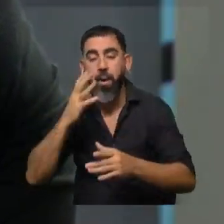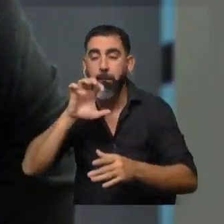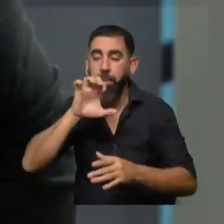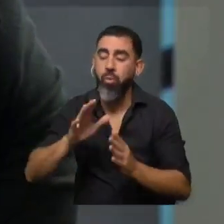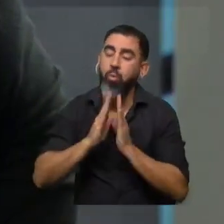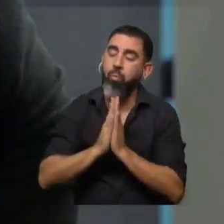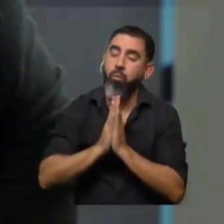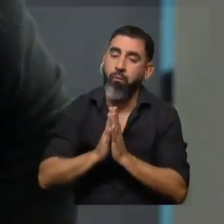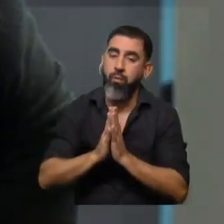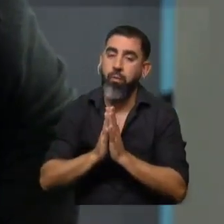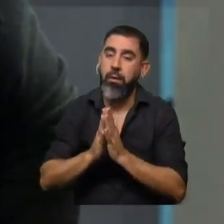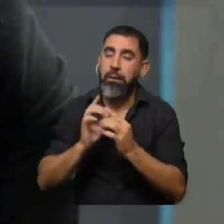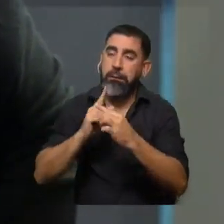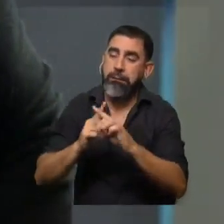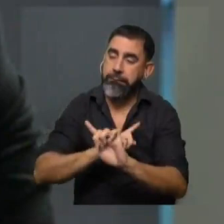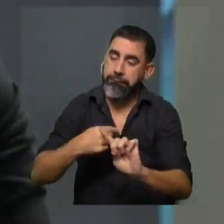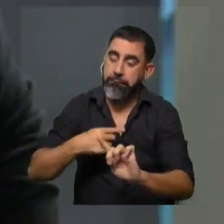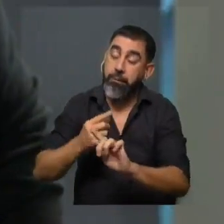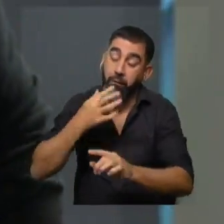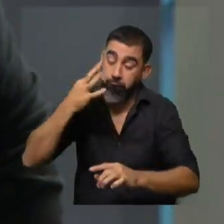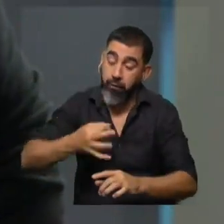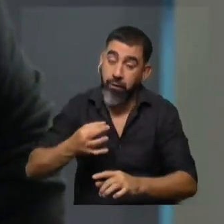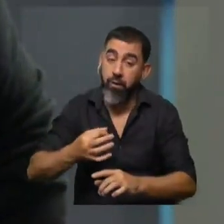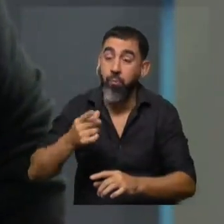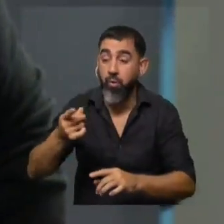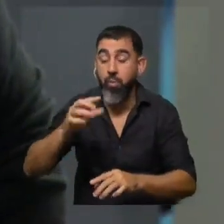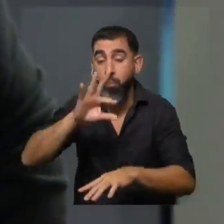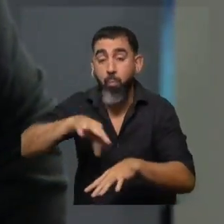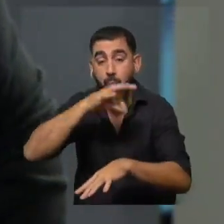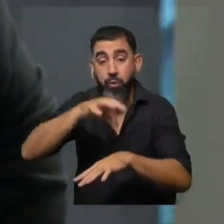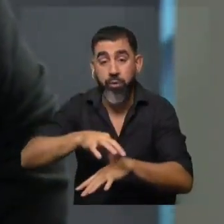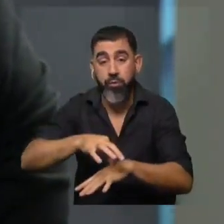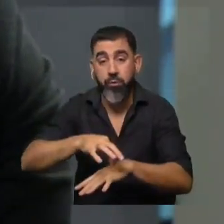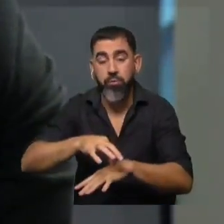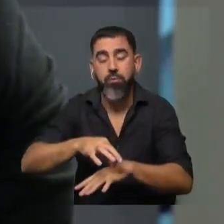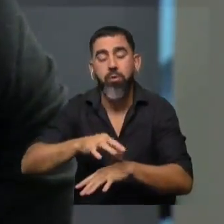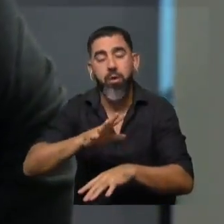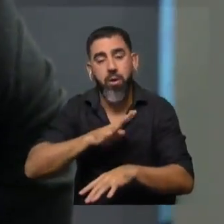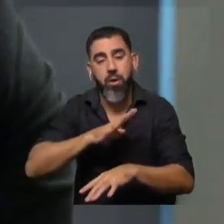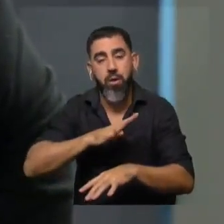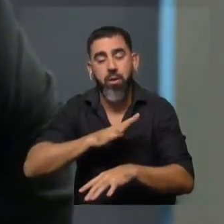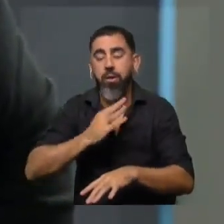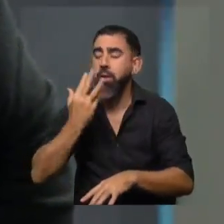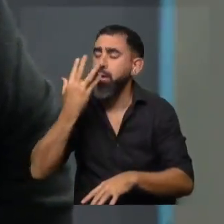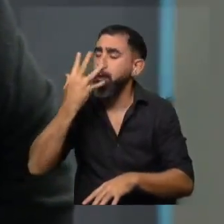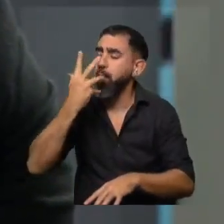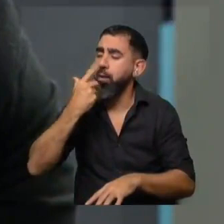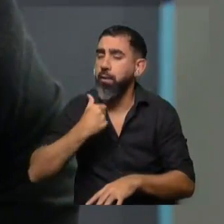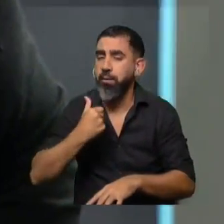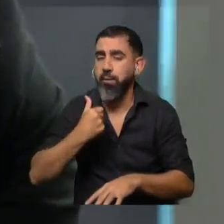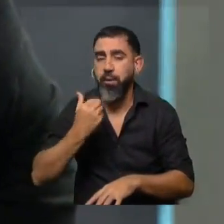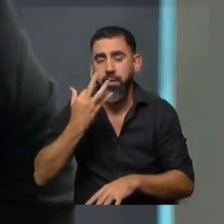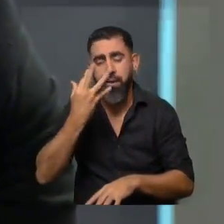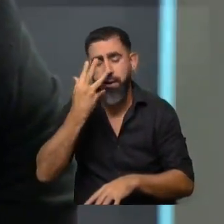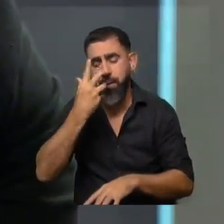favor, no me crucifiquen, pero es la verdad. Porque el flebótomo, no lo hemos dicho hasta ahora, pero tiene enorme predilección. Cuando digo enorme me